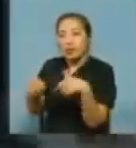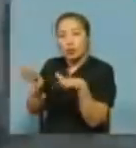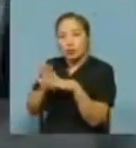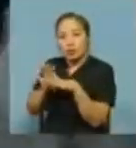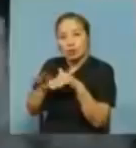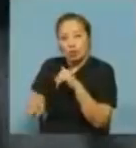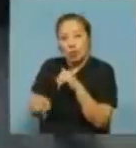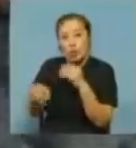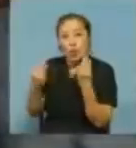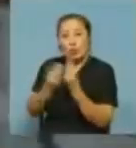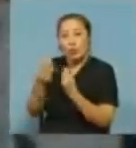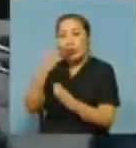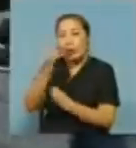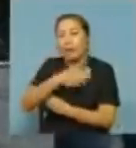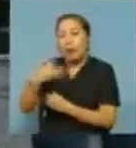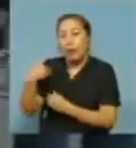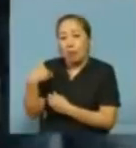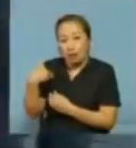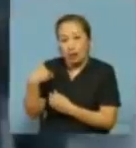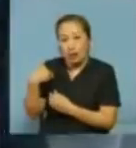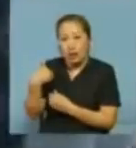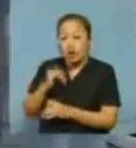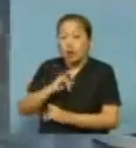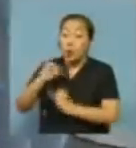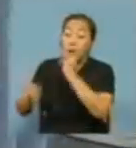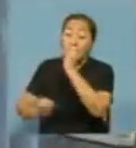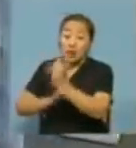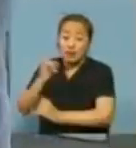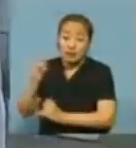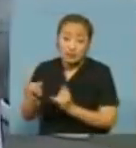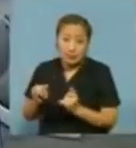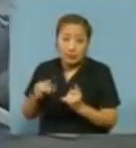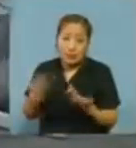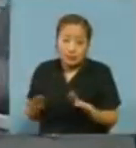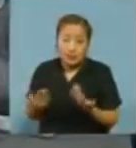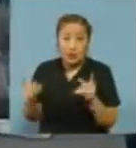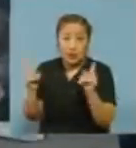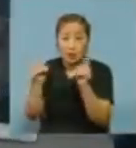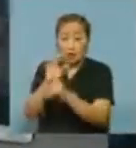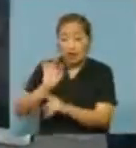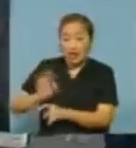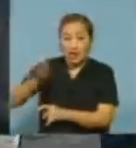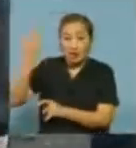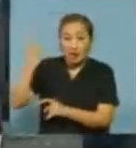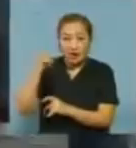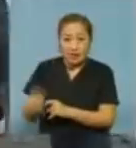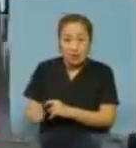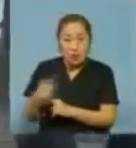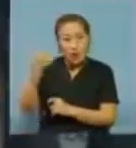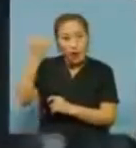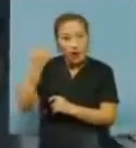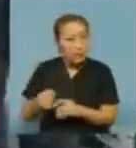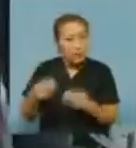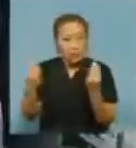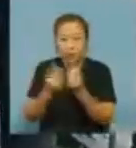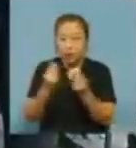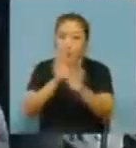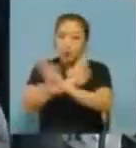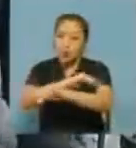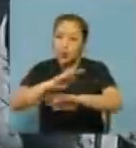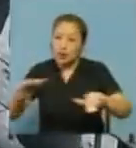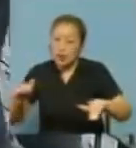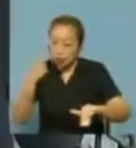justamente muchos de los padres mencionan este conflicto del año pasado en el cual habían muchos niños